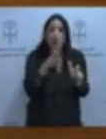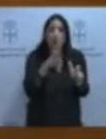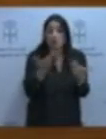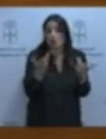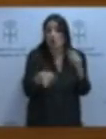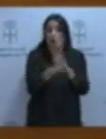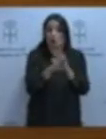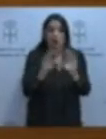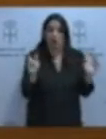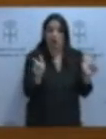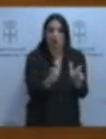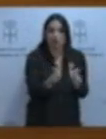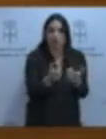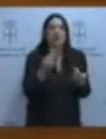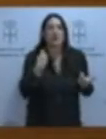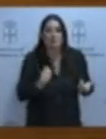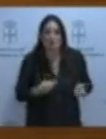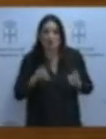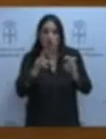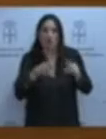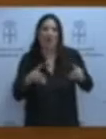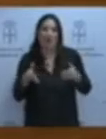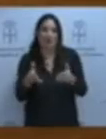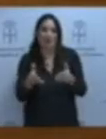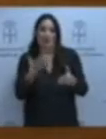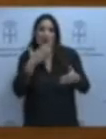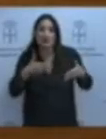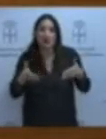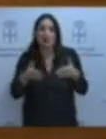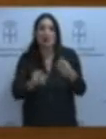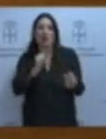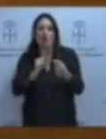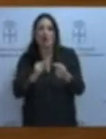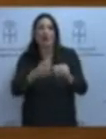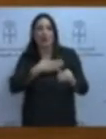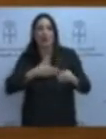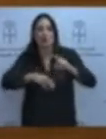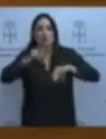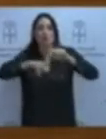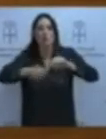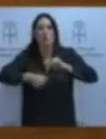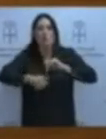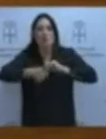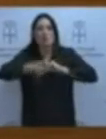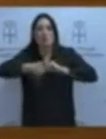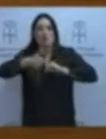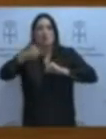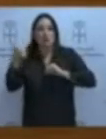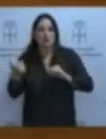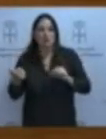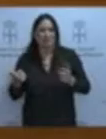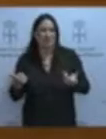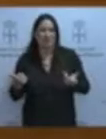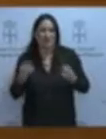manera, cuando hablamos de carreteras, no debemos circunscribir el debate a echar más y más hormigón. Cuando hablamos de